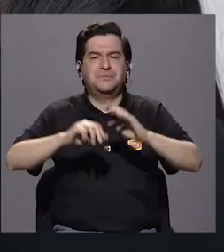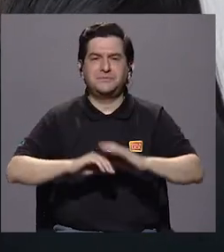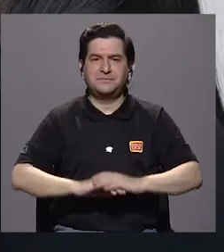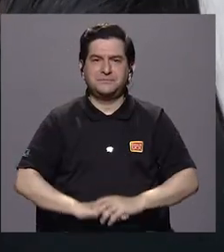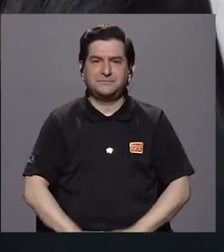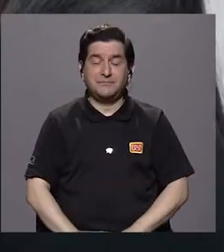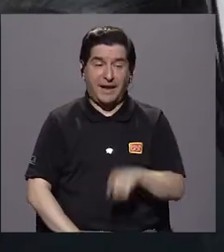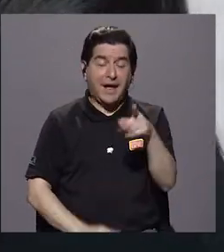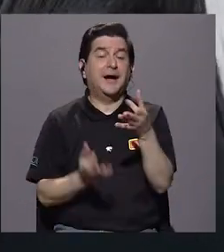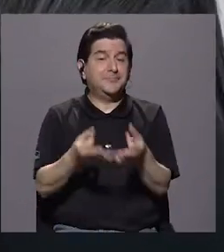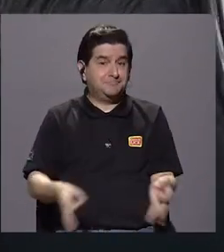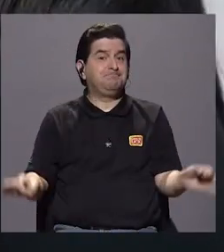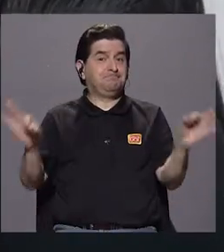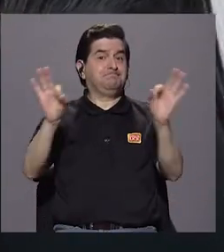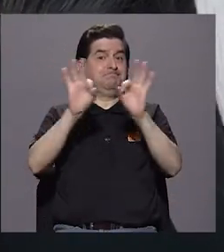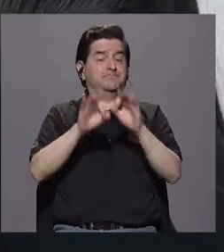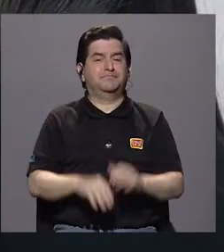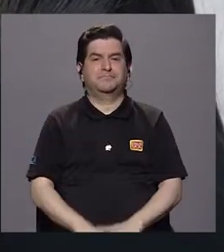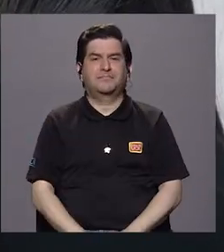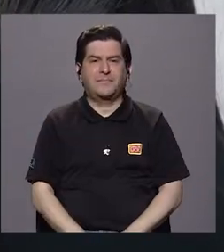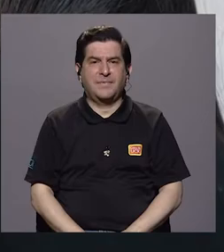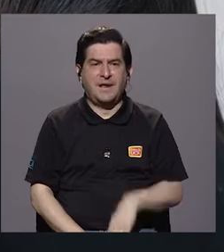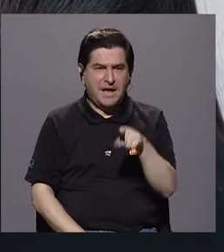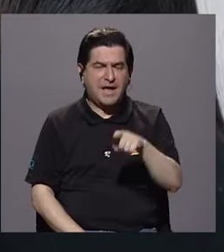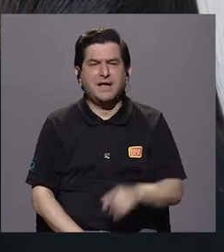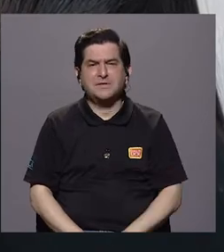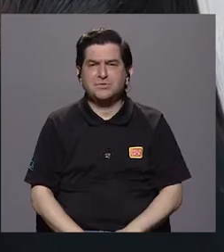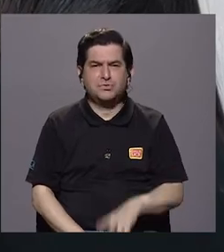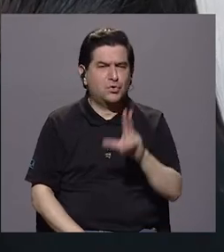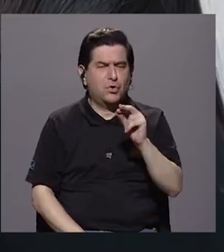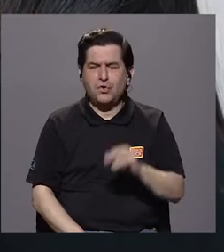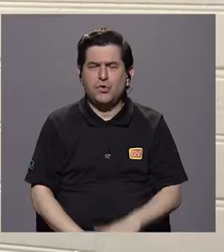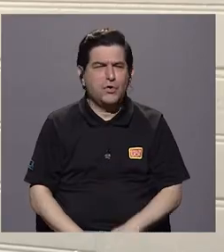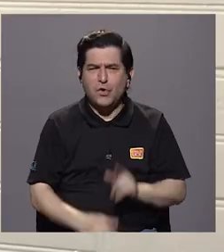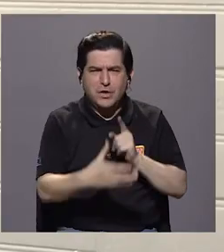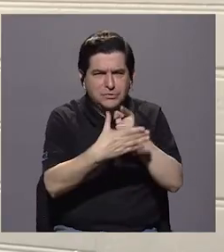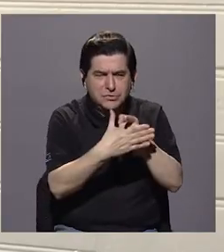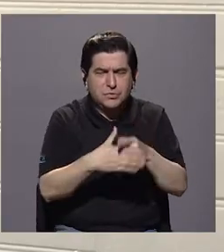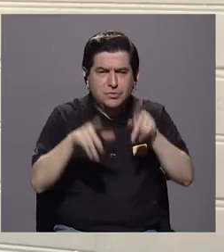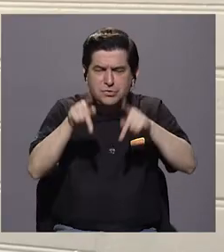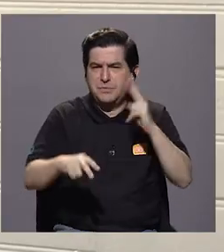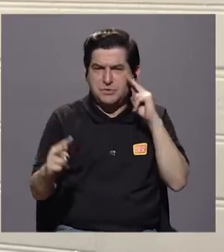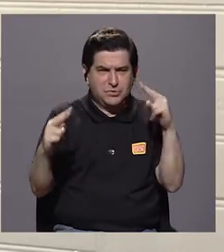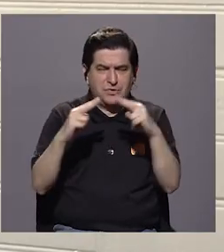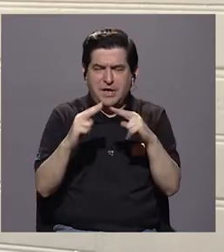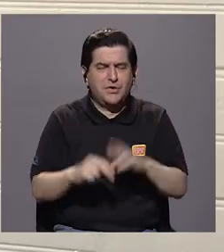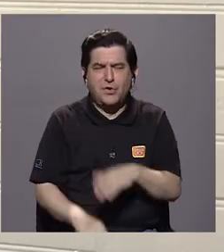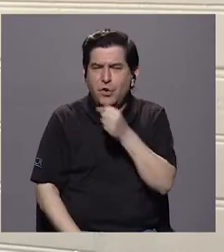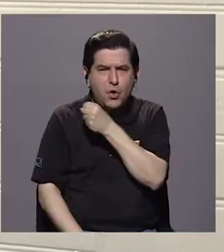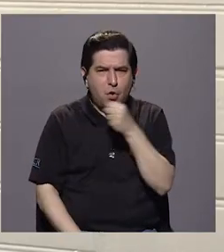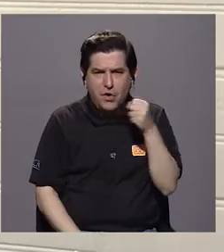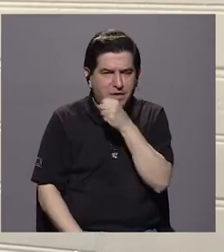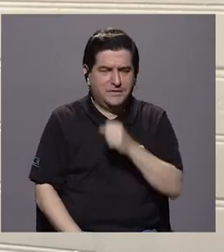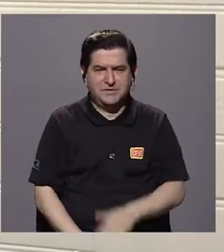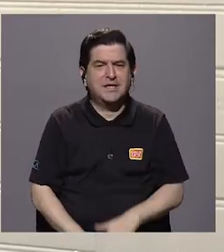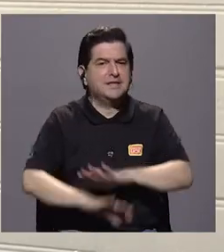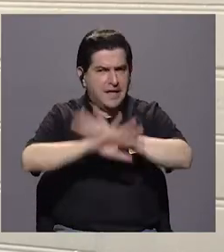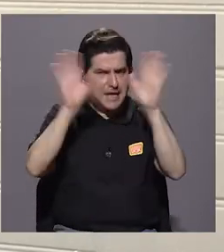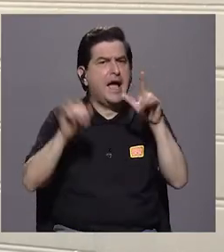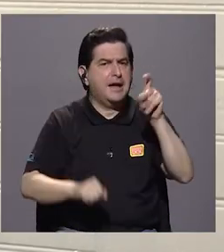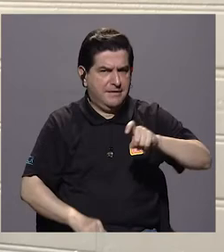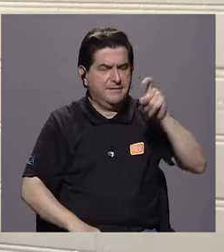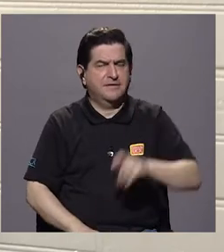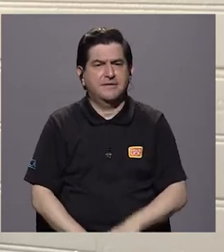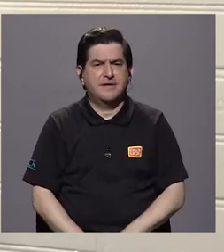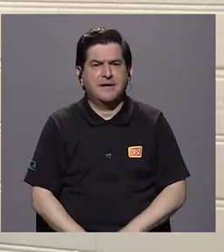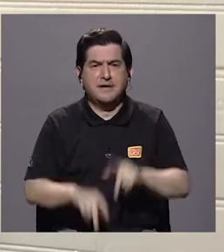eso es muy importante. Porque no suena, es que va a ser mí. Suena de manera peyorativa si de repente alguien no conoce bien la canción. Ajá, y valga la aclaración. Hay algo que